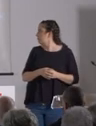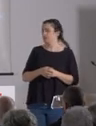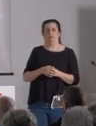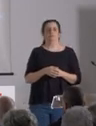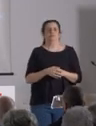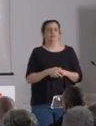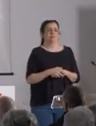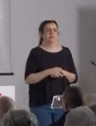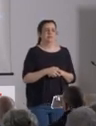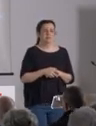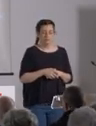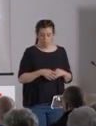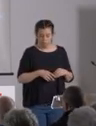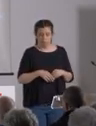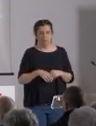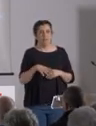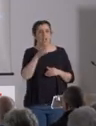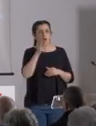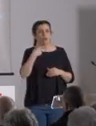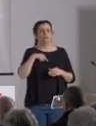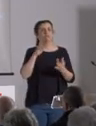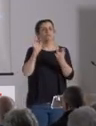estamos ahora mismo hablando con ICO